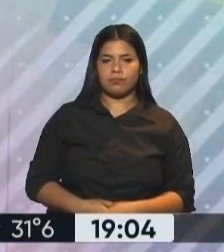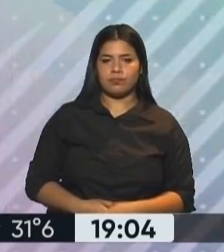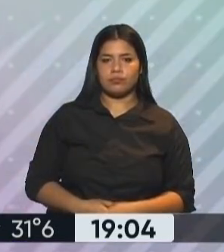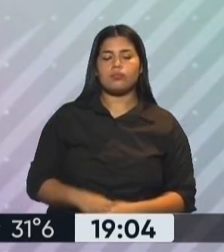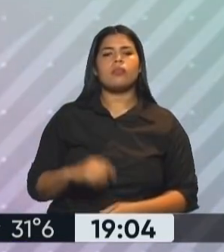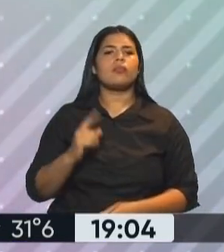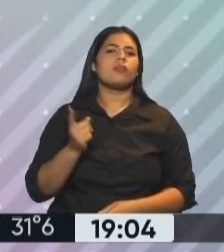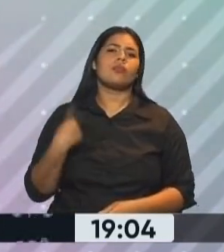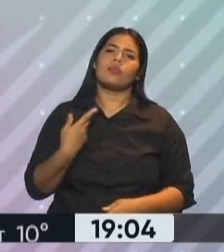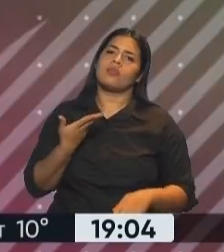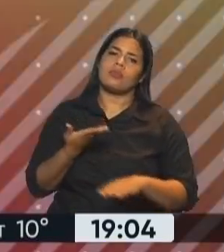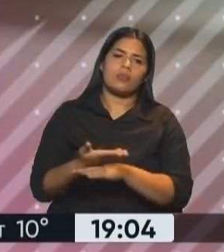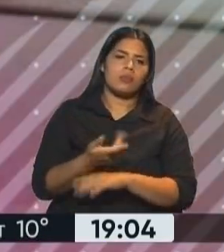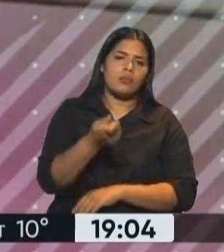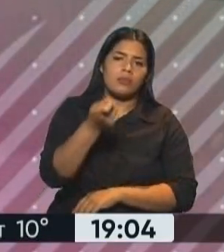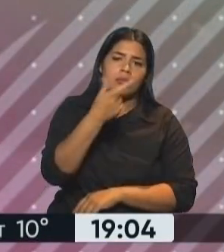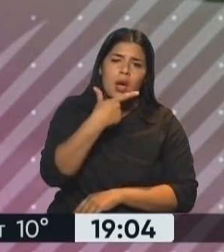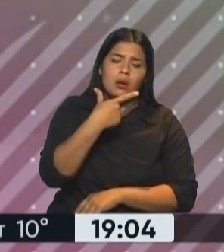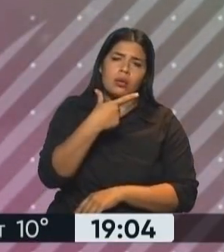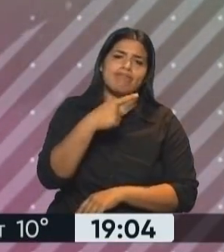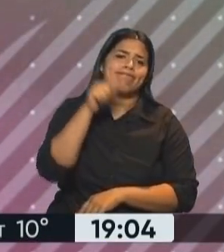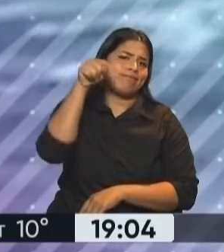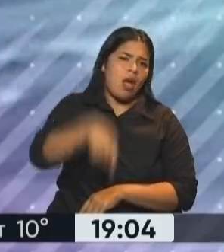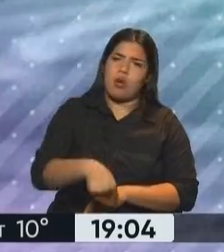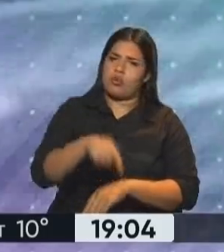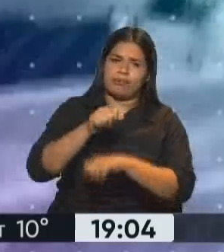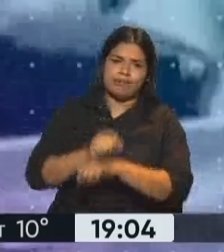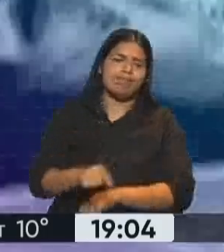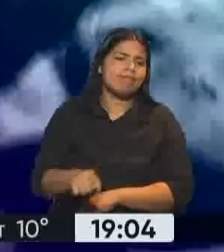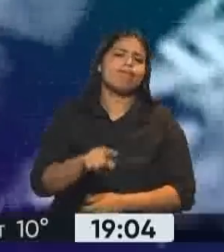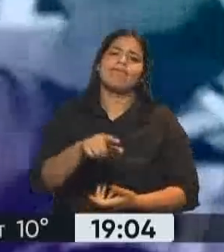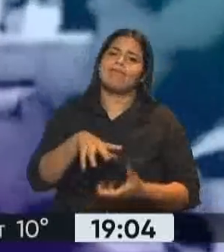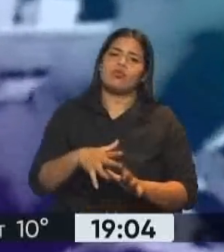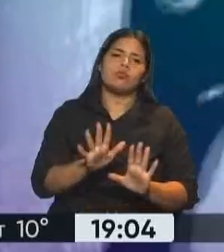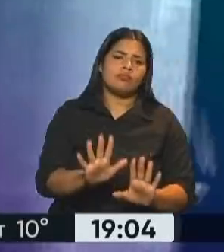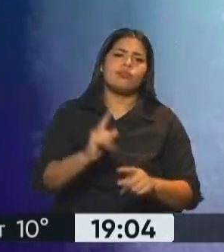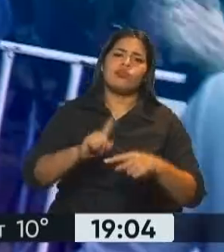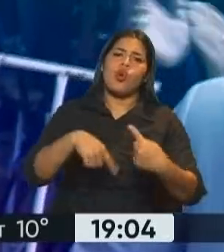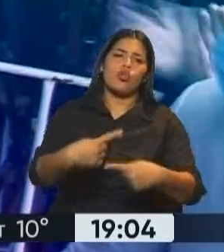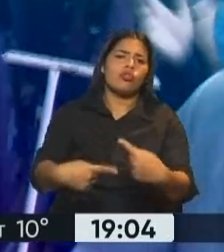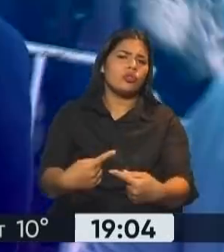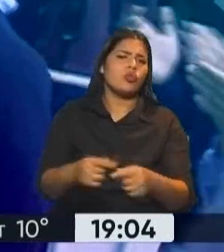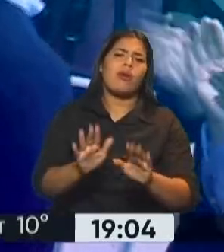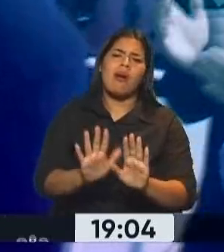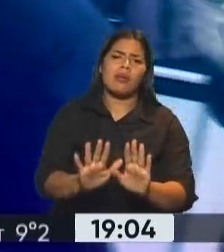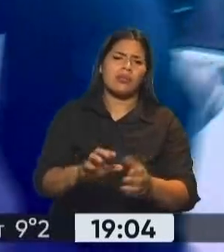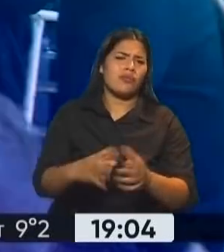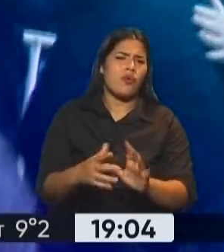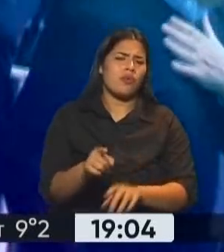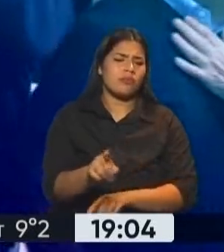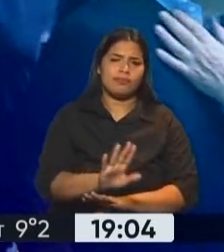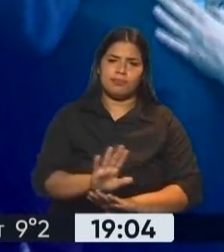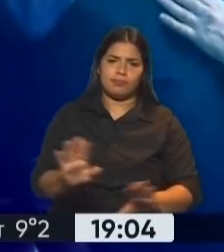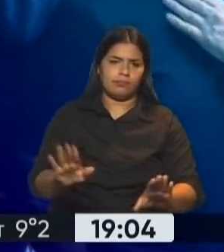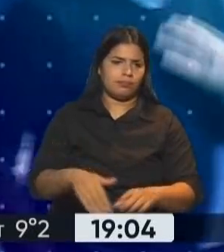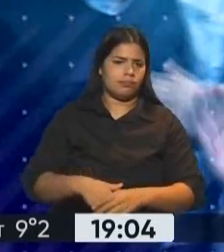Solicitamos la detención para evitar que este imputado continúe con estas maniobras de